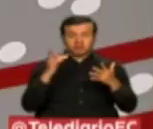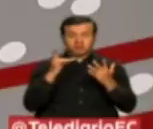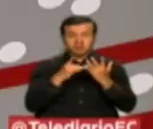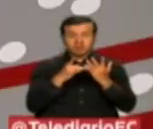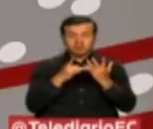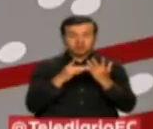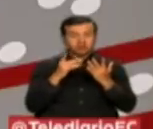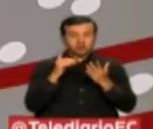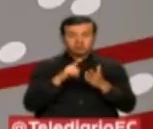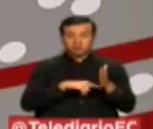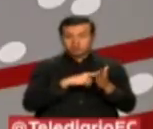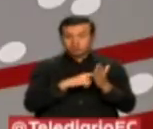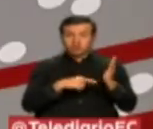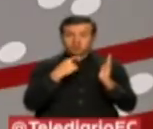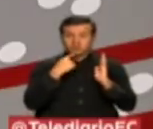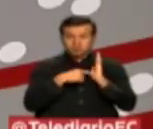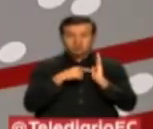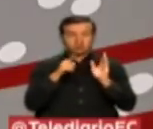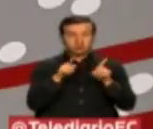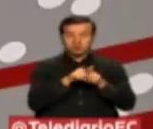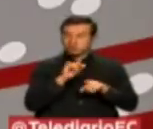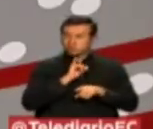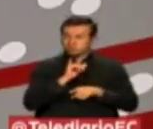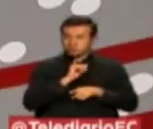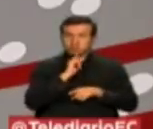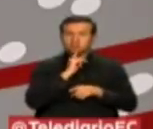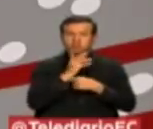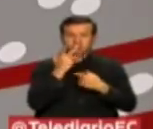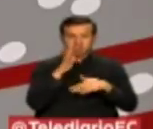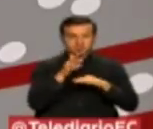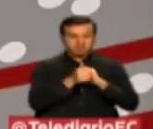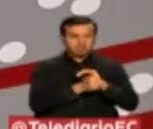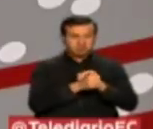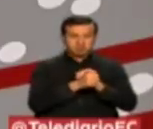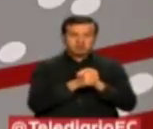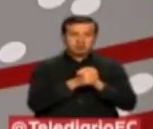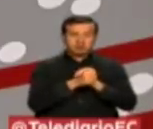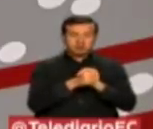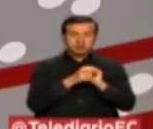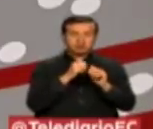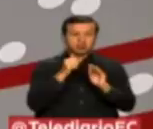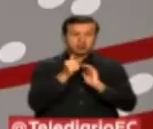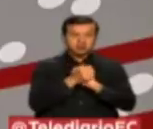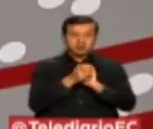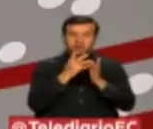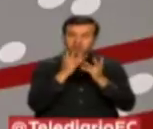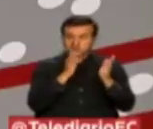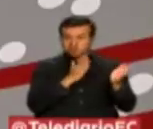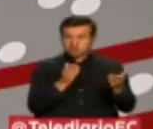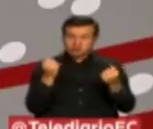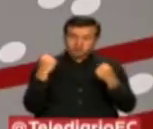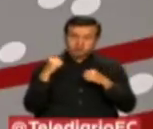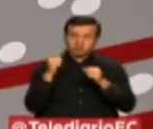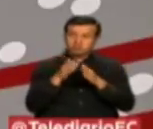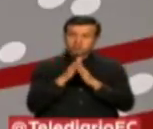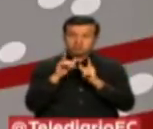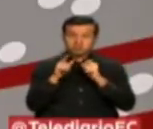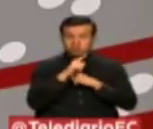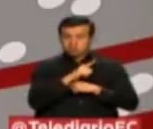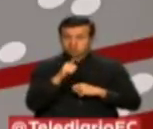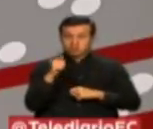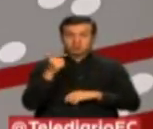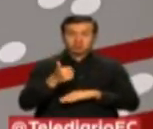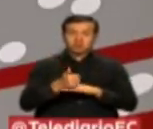de un solo uso, como lo que hemos hecho nosotros también ya en Galápagos. Galápagos ha hecho su parte por pedido de la ciudadanía.